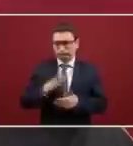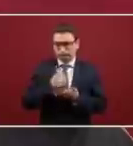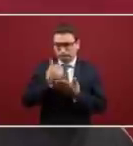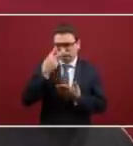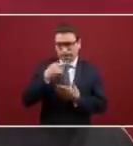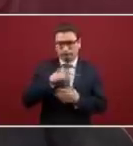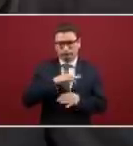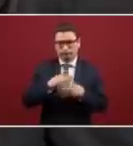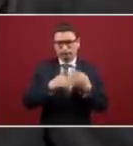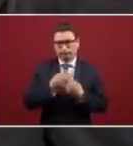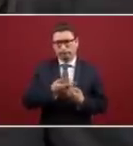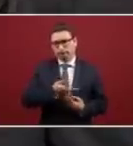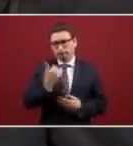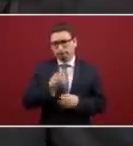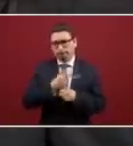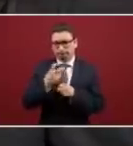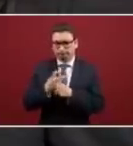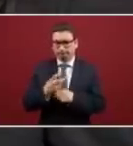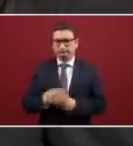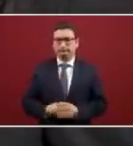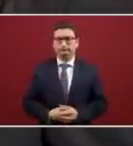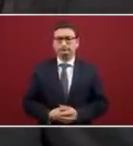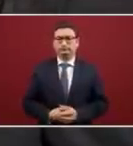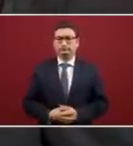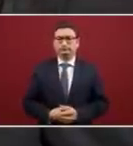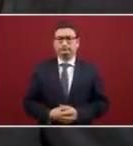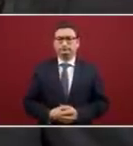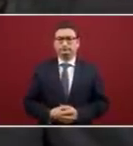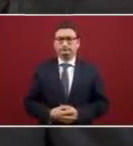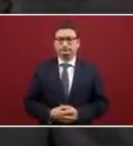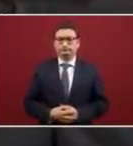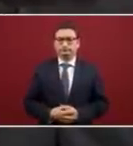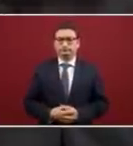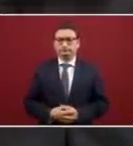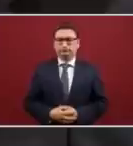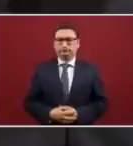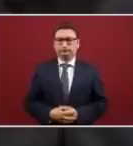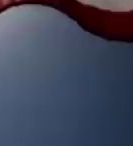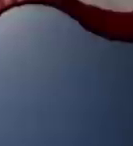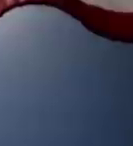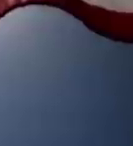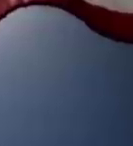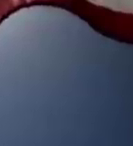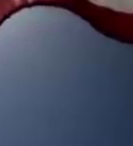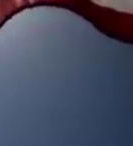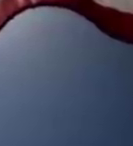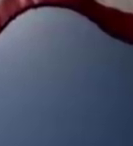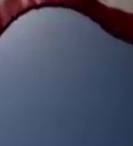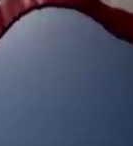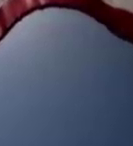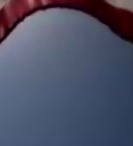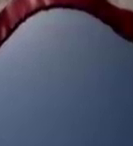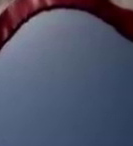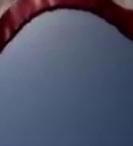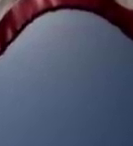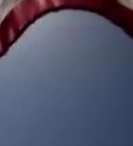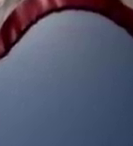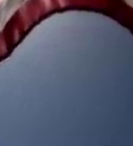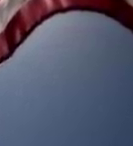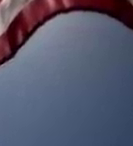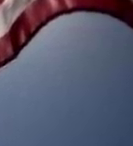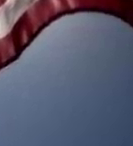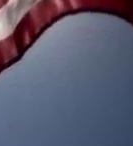está confirmado las negociaciones ante donald trump han sido todo un éxito y el gobierno de trump está considerando ya